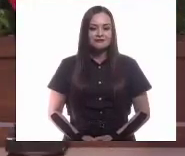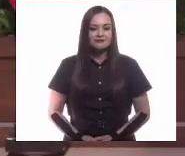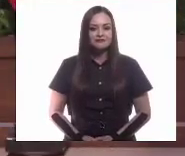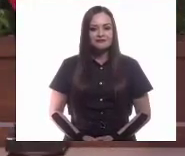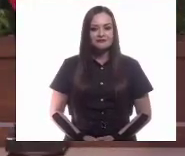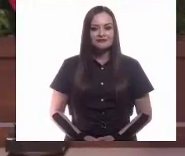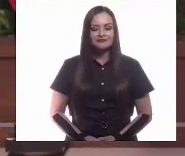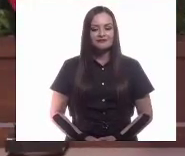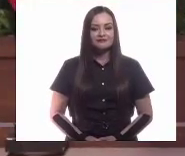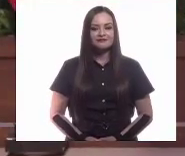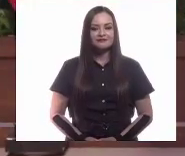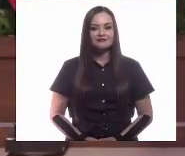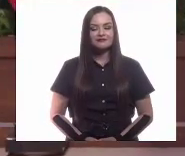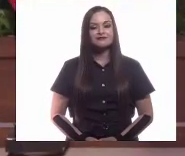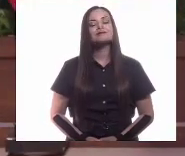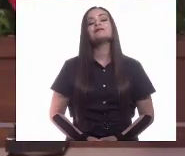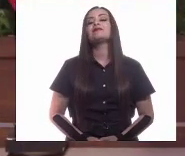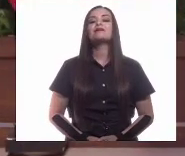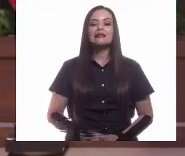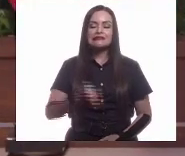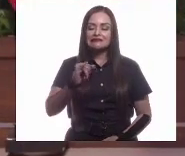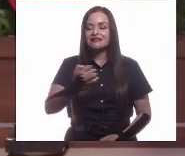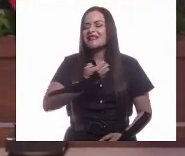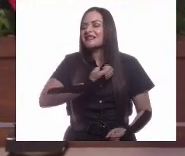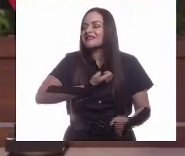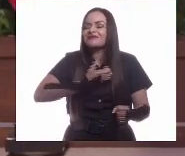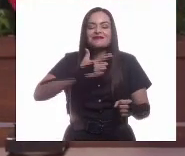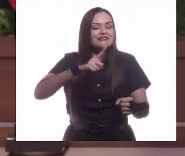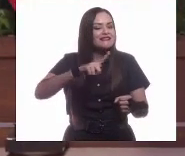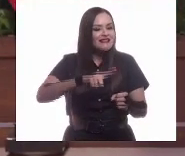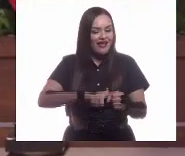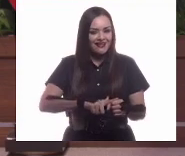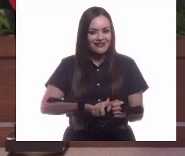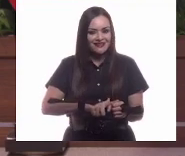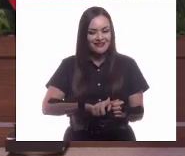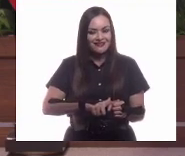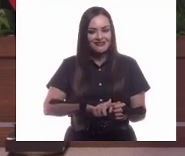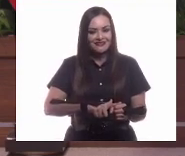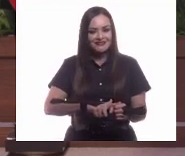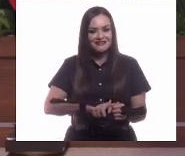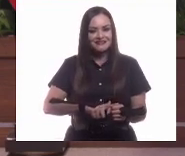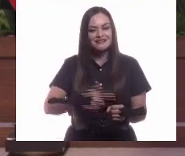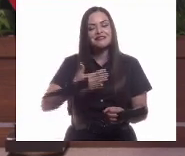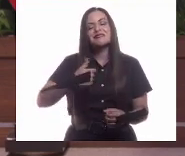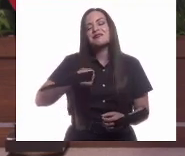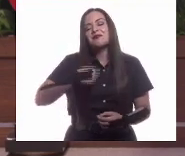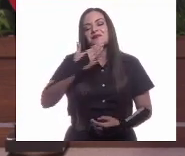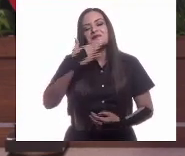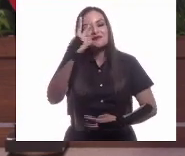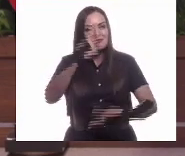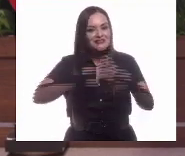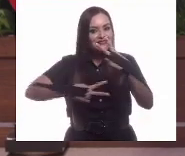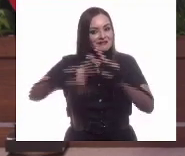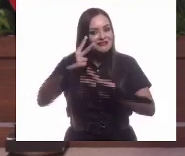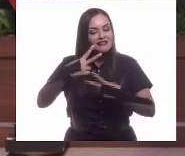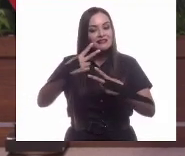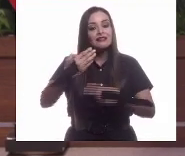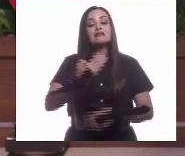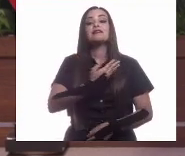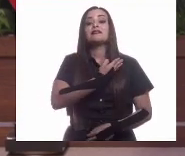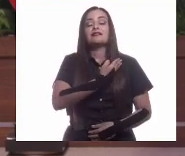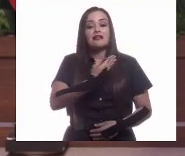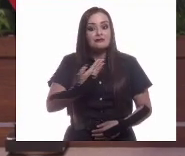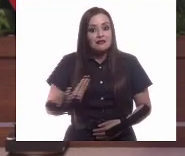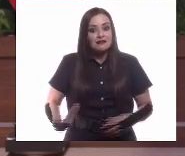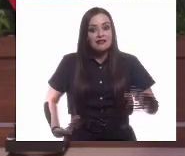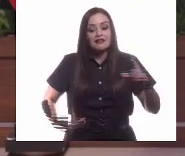Y de manera muy distinguida y muy especial, quiero darle la bienvenida al presidente nacional de mi